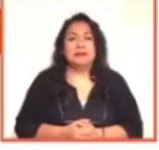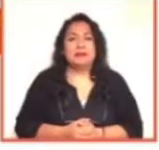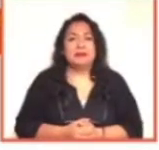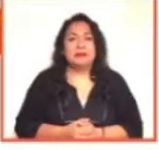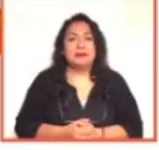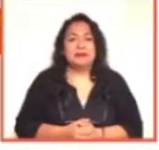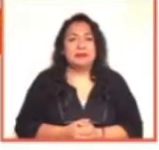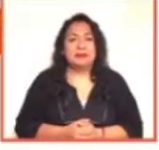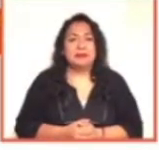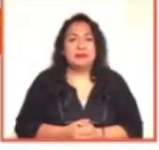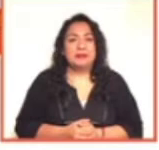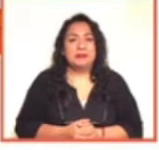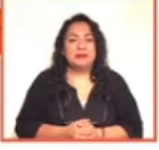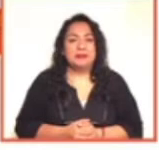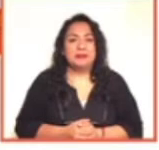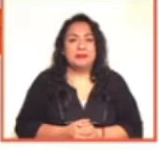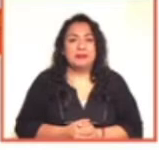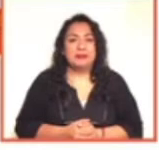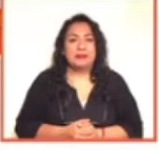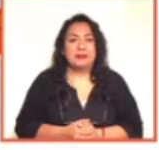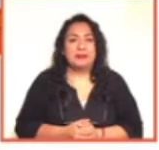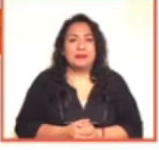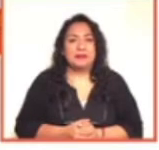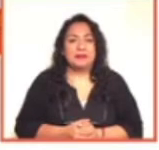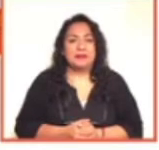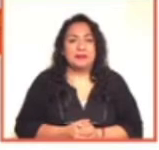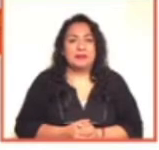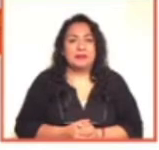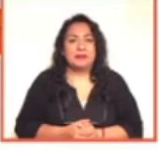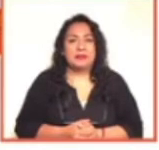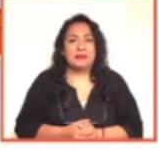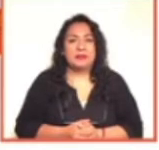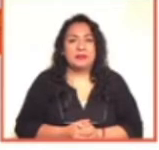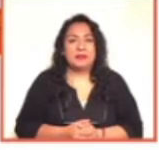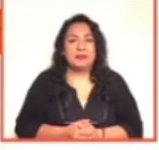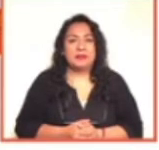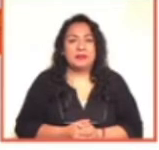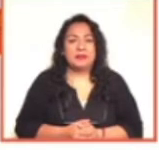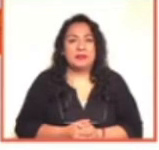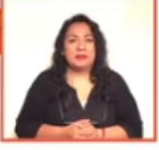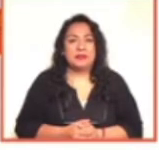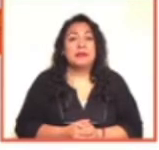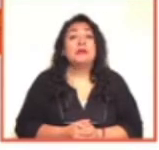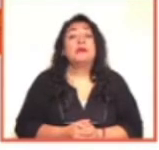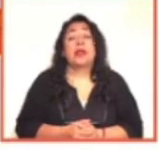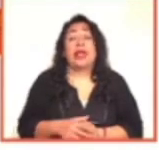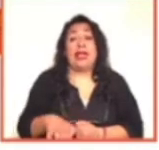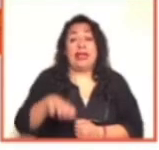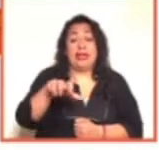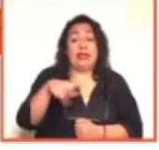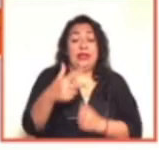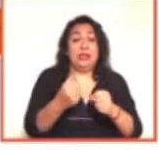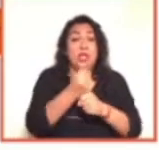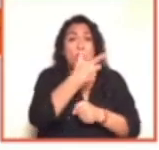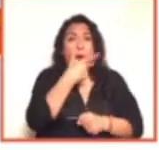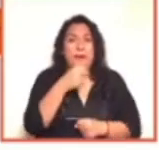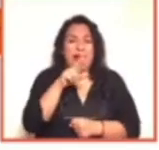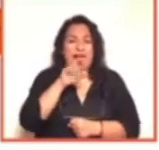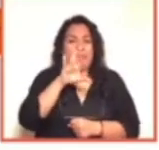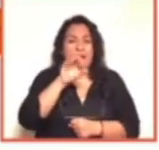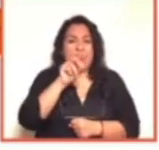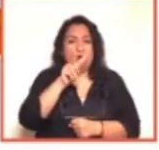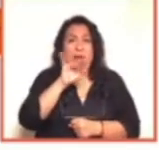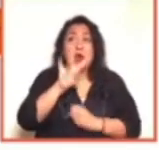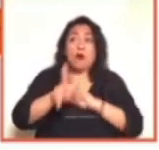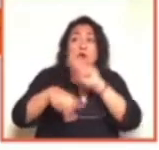mejores pulques, si en Tlaxcala o en Iztapalapa. ¡Tlaxcala! A los 13 años, Ricardo Vieira visitó con su abuela el